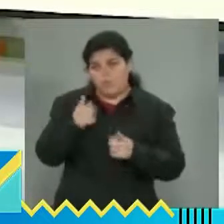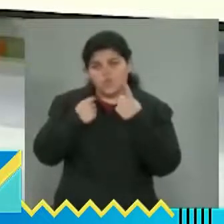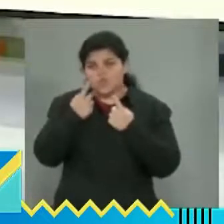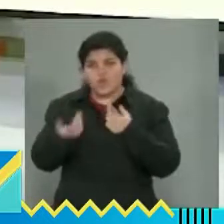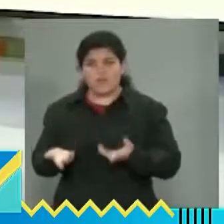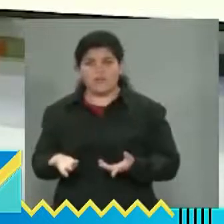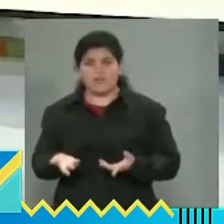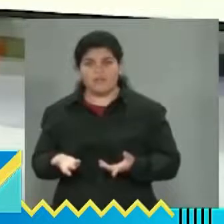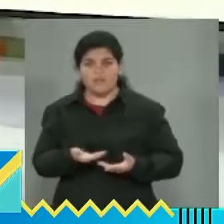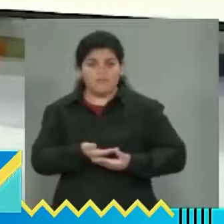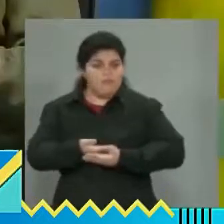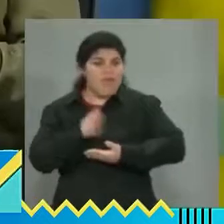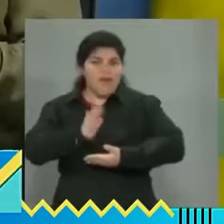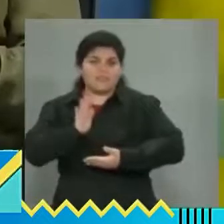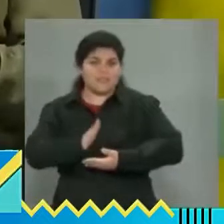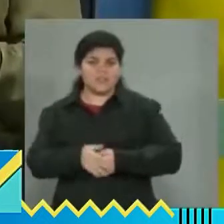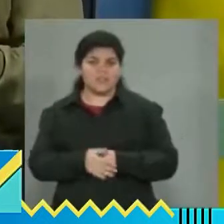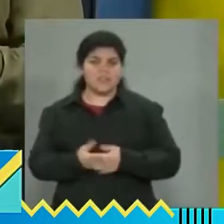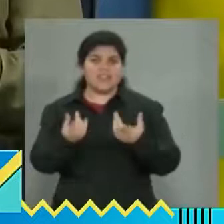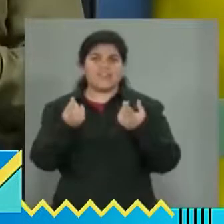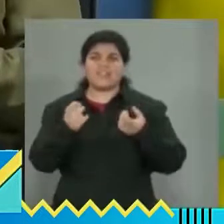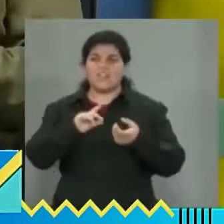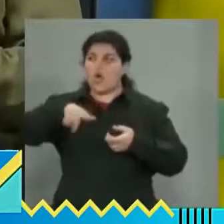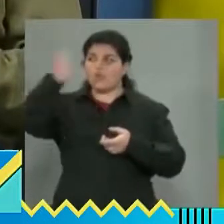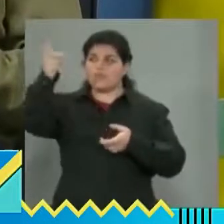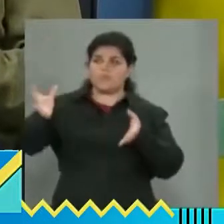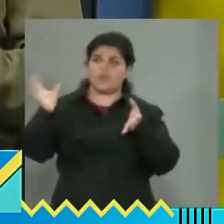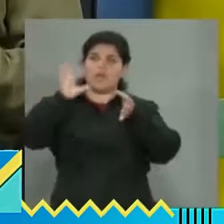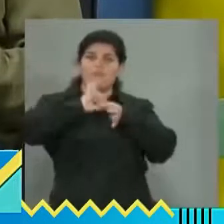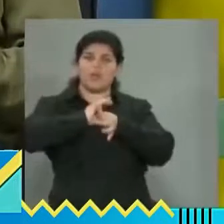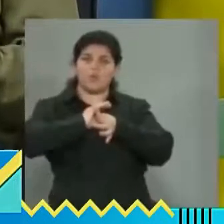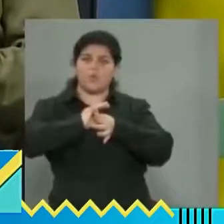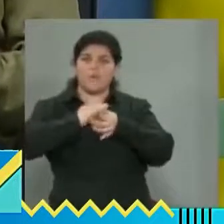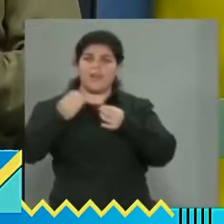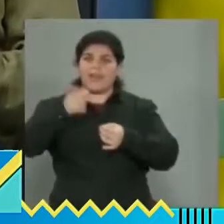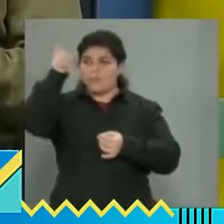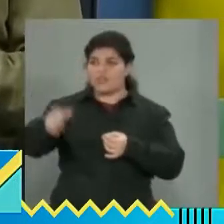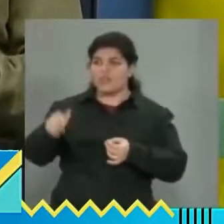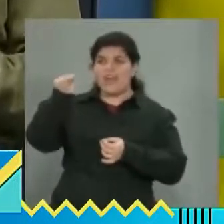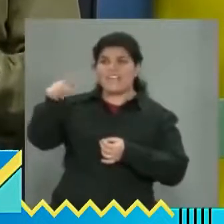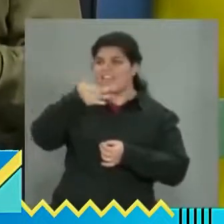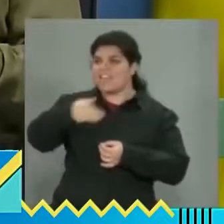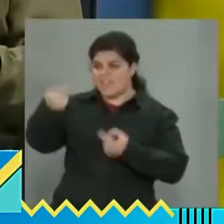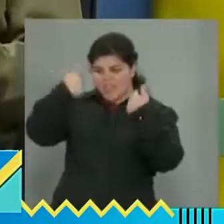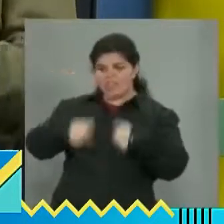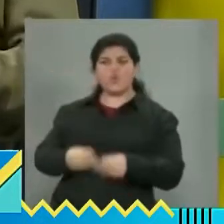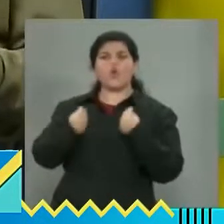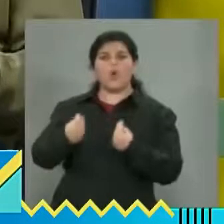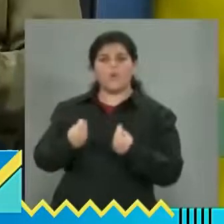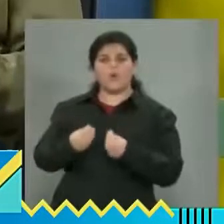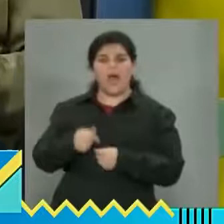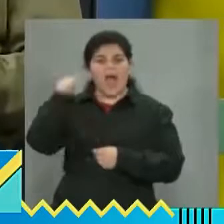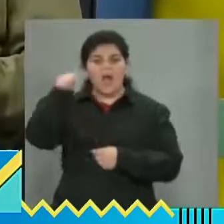la vida necesitamos establecer vínculos donde un otro nos decodifique. Parte de la urgencia de esta época es que necesitamos